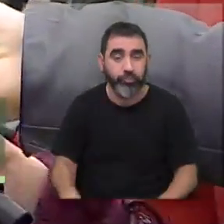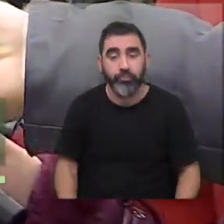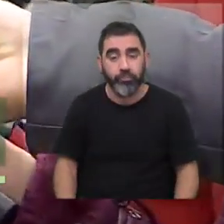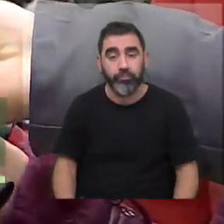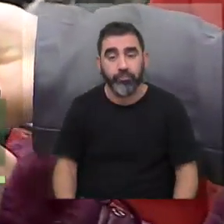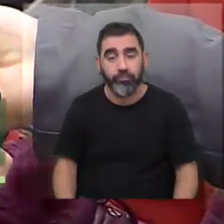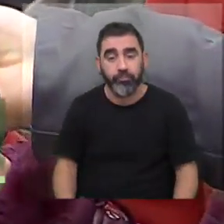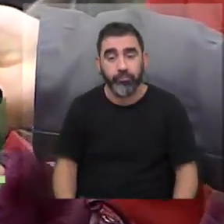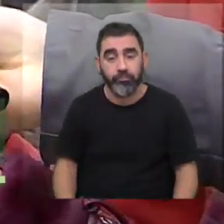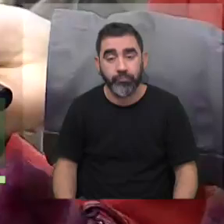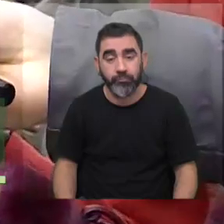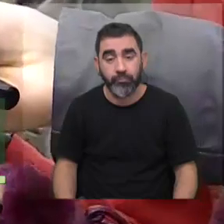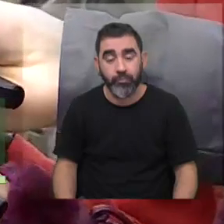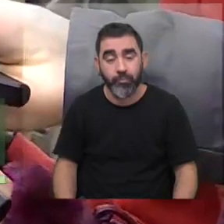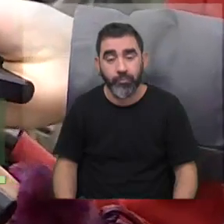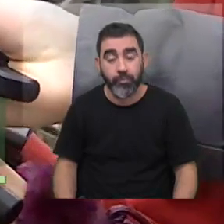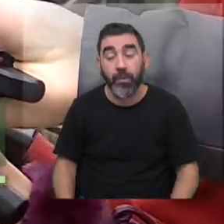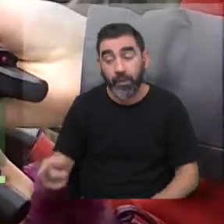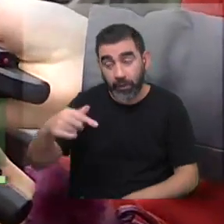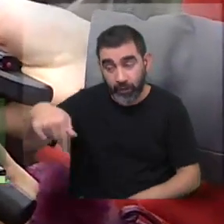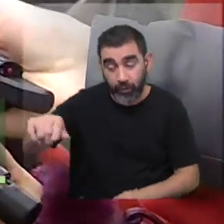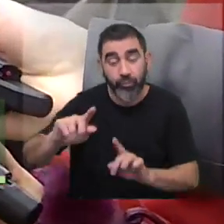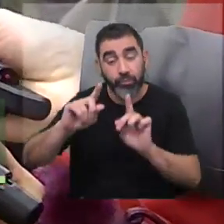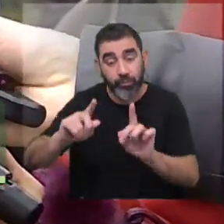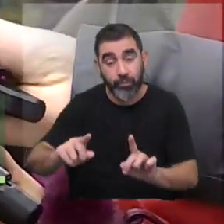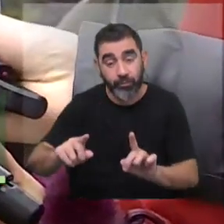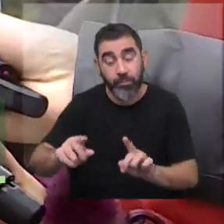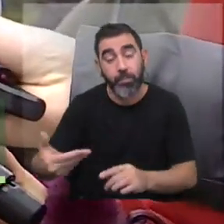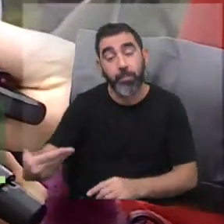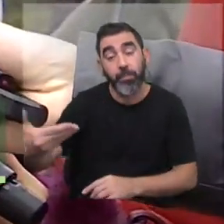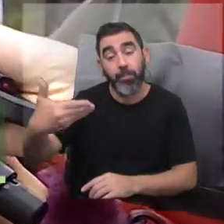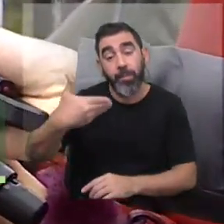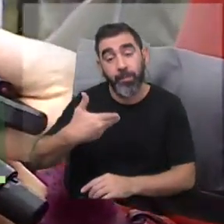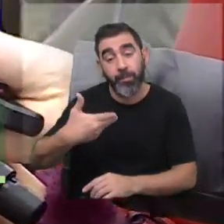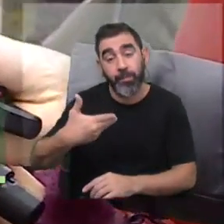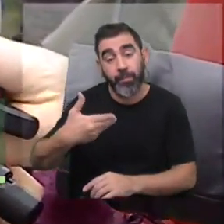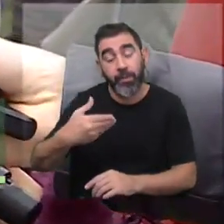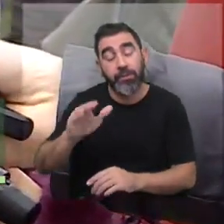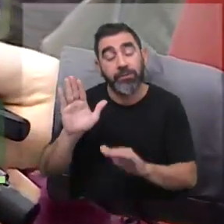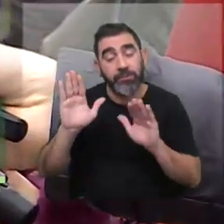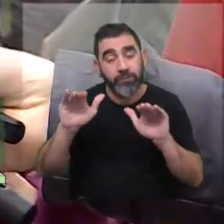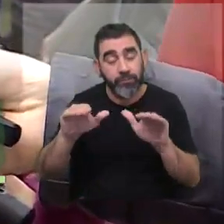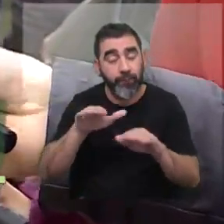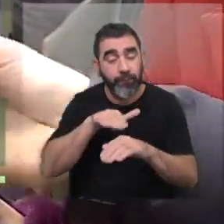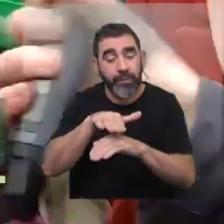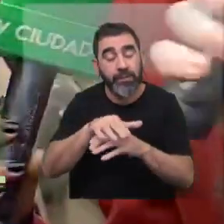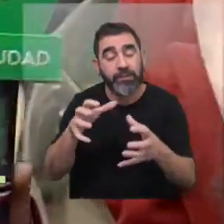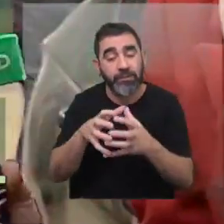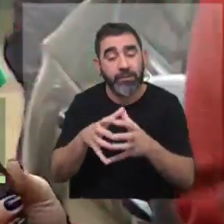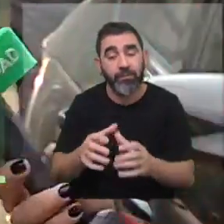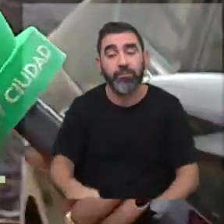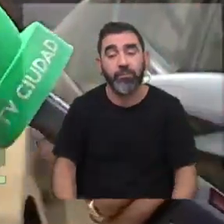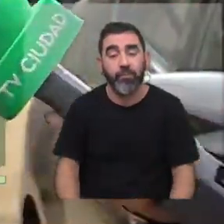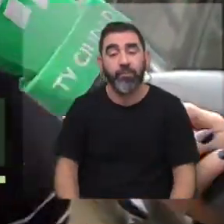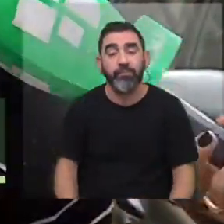bueno y ellos a su vez me pidieron de de de también saludar a todo el equipo Muchas gracias